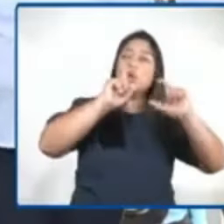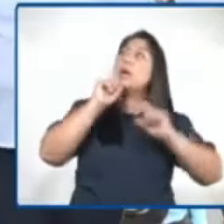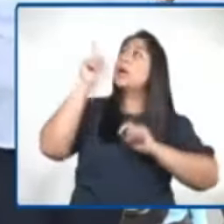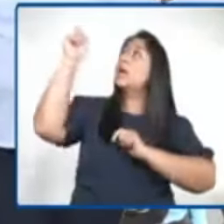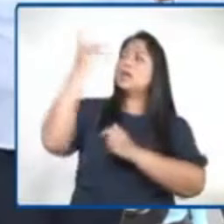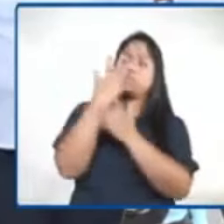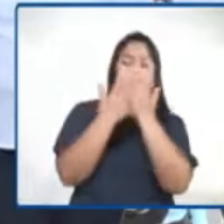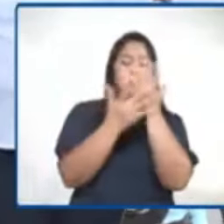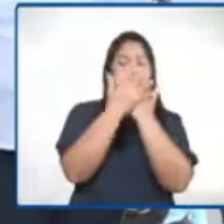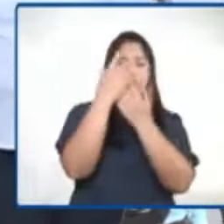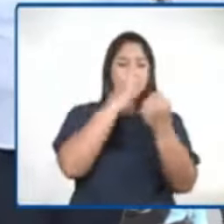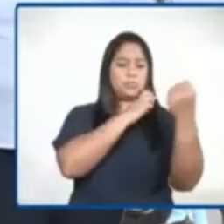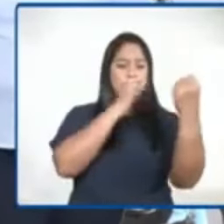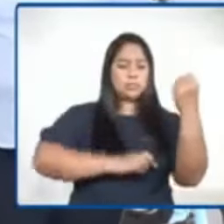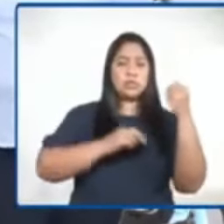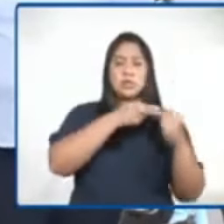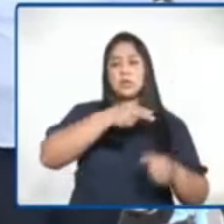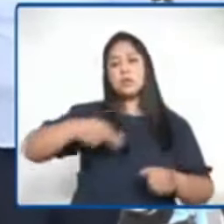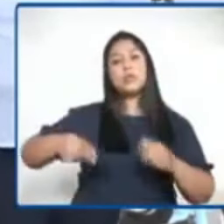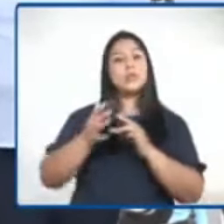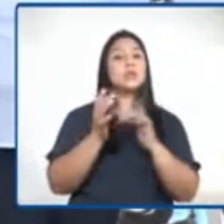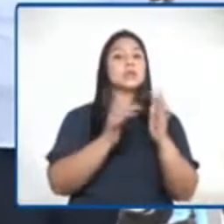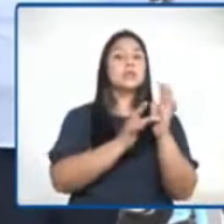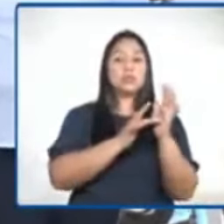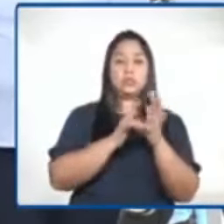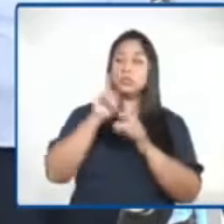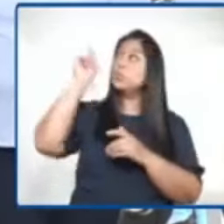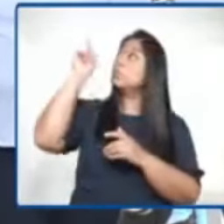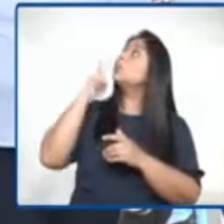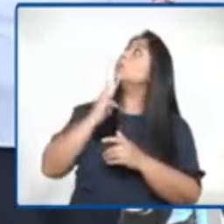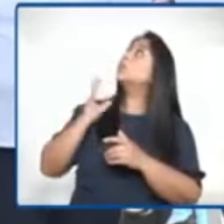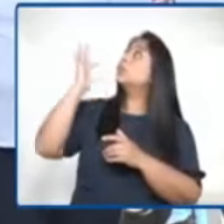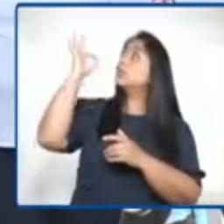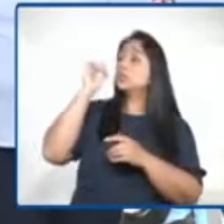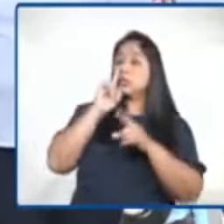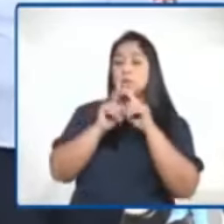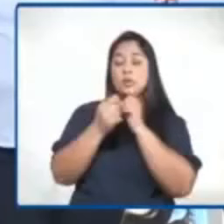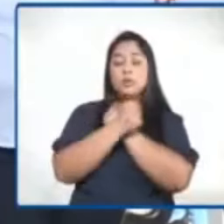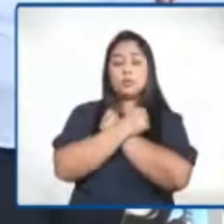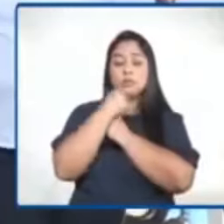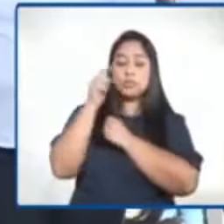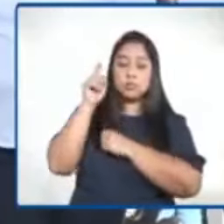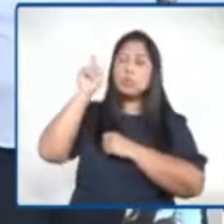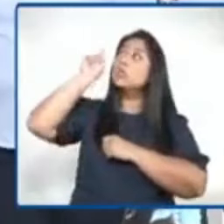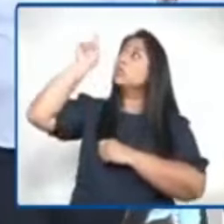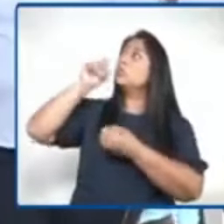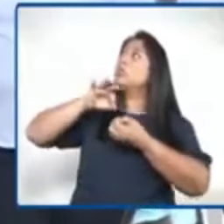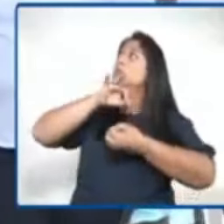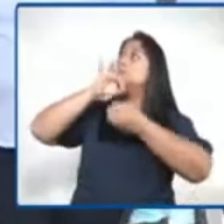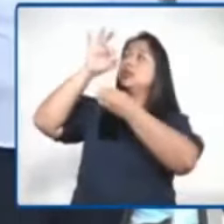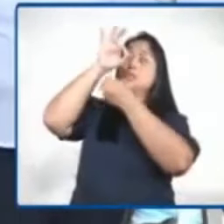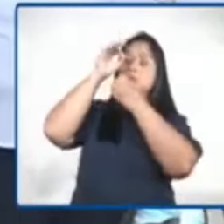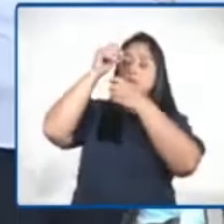poderosa. En el nombre de Jesús, tu Hijo amado, te pedimos, Señor, bajo el poder de tu Espíritu